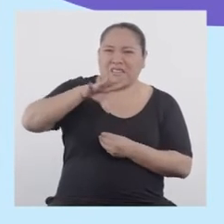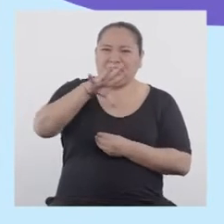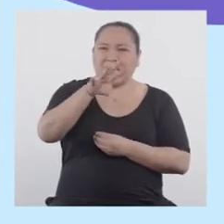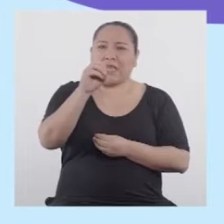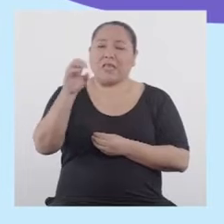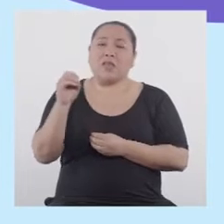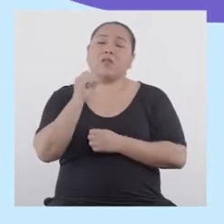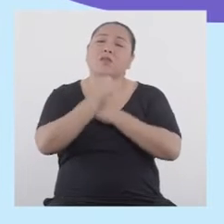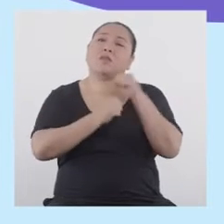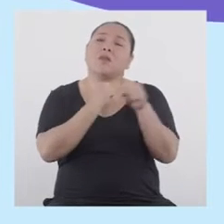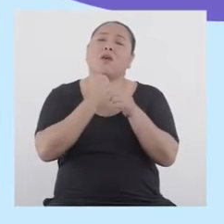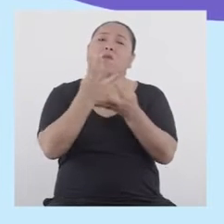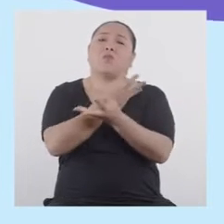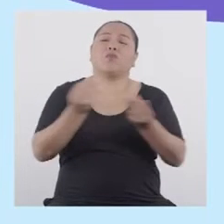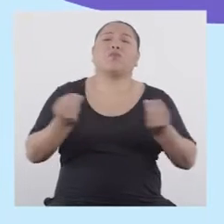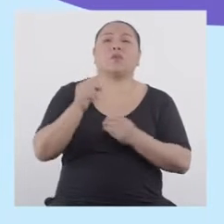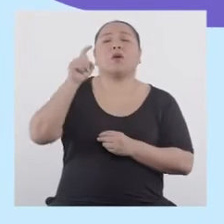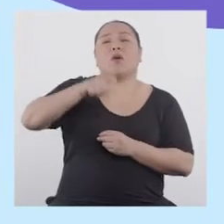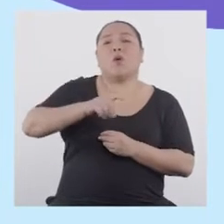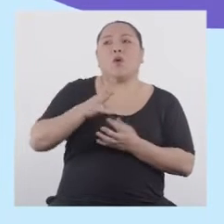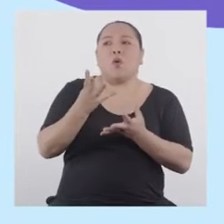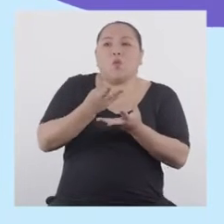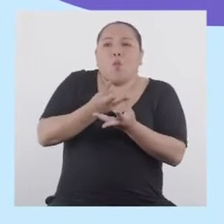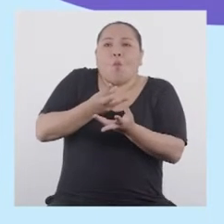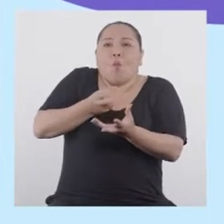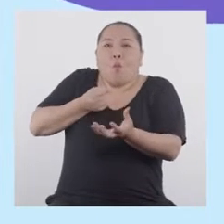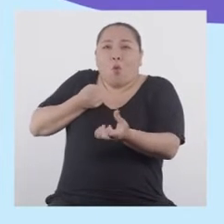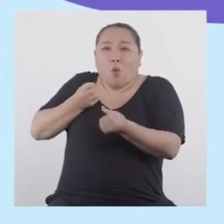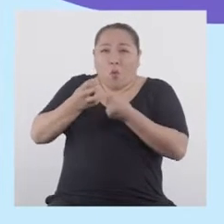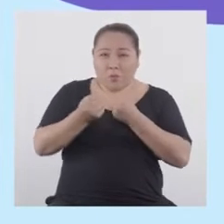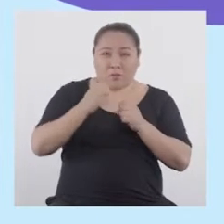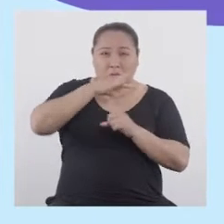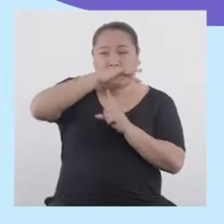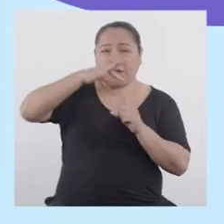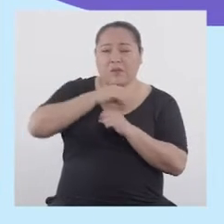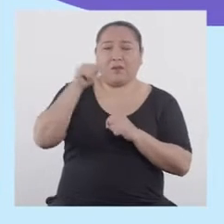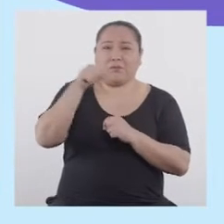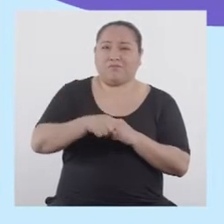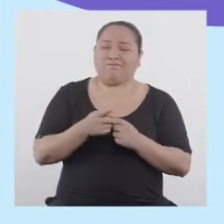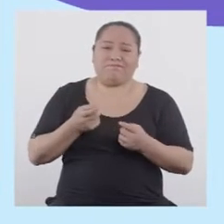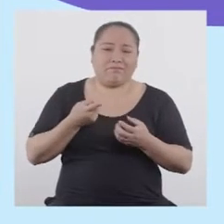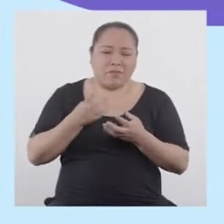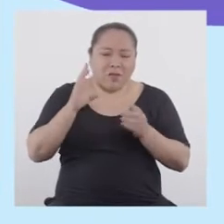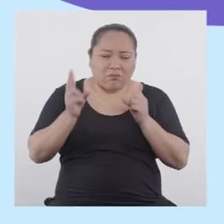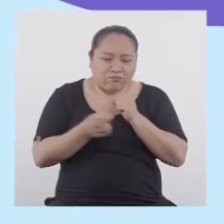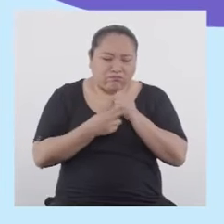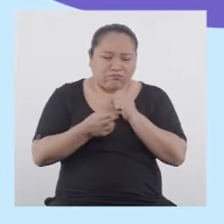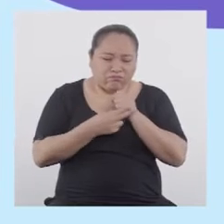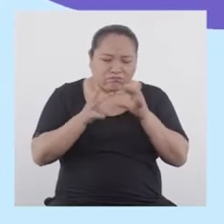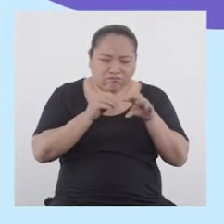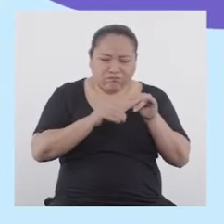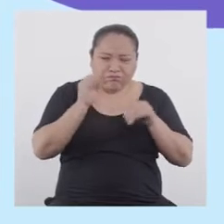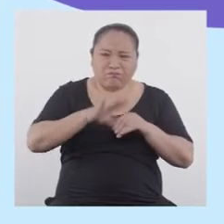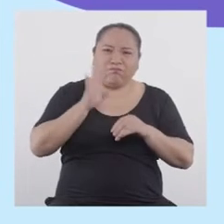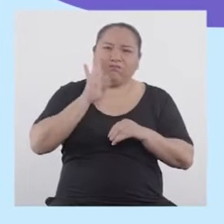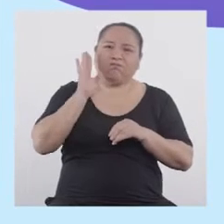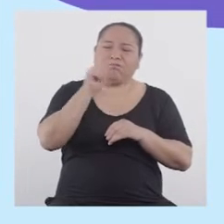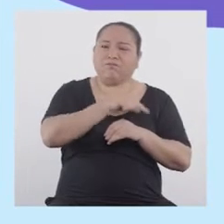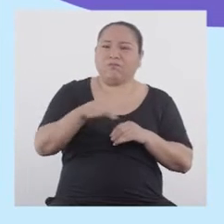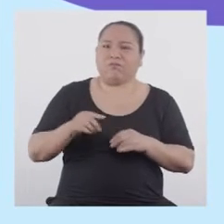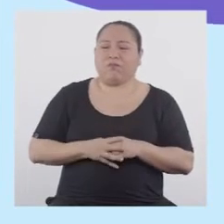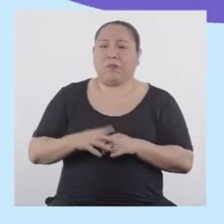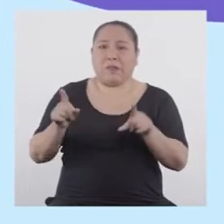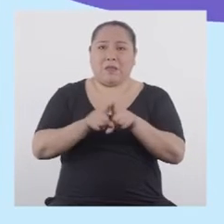menos 500 años en degradarse o ser reabsorbidos por el medio ambiente, ocasionando acumulaciones de